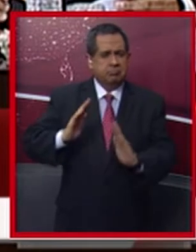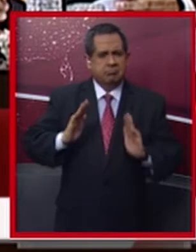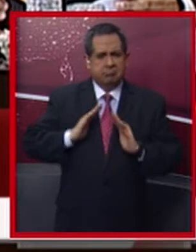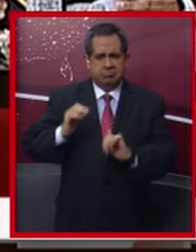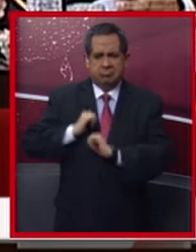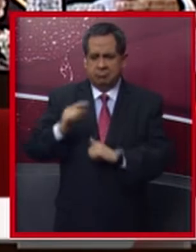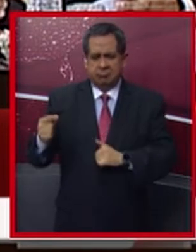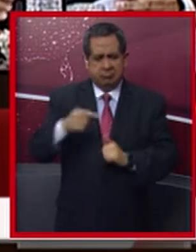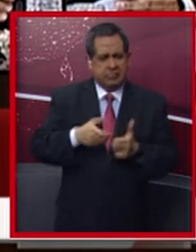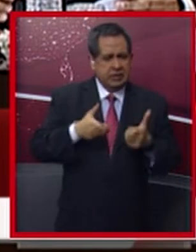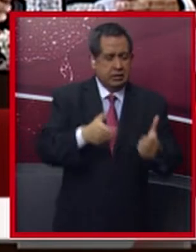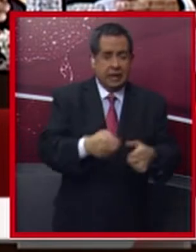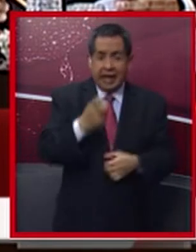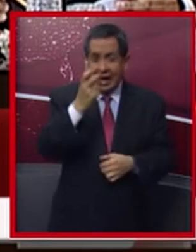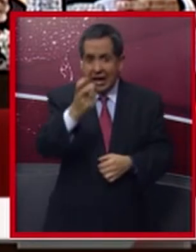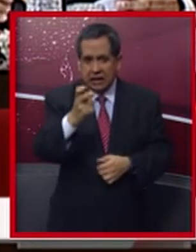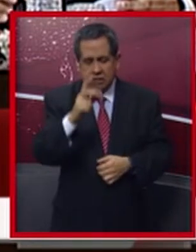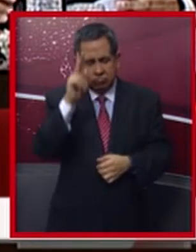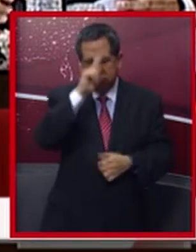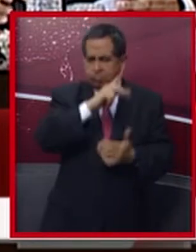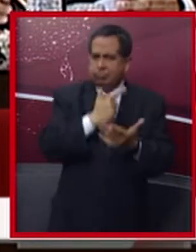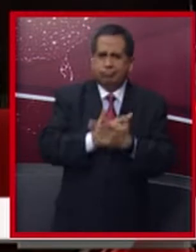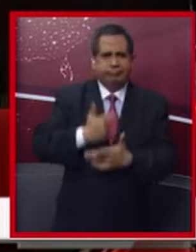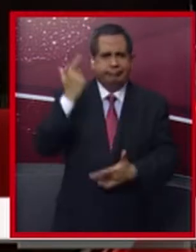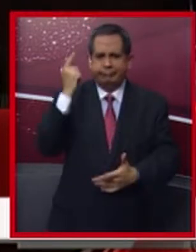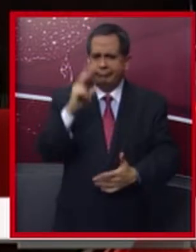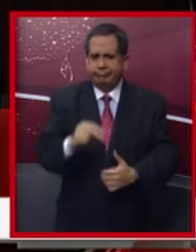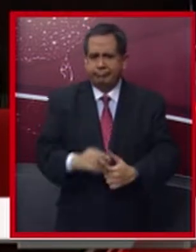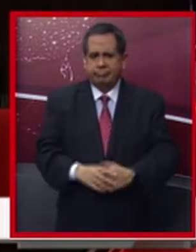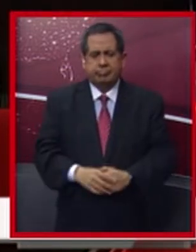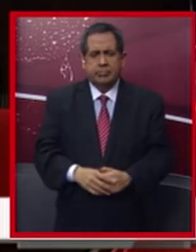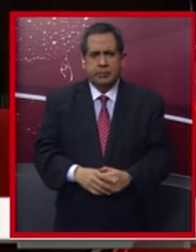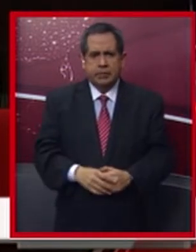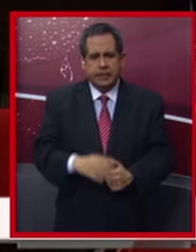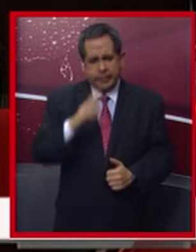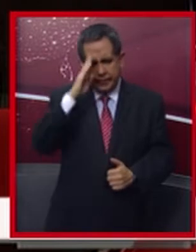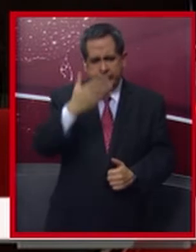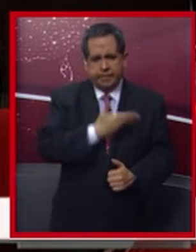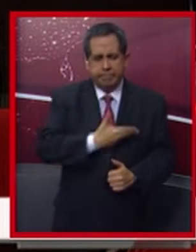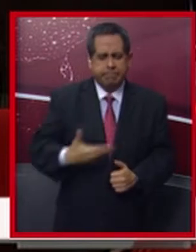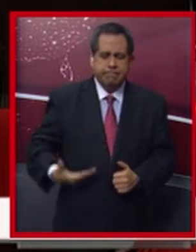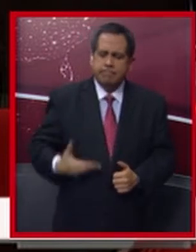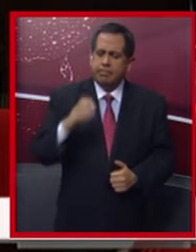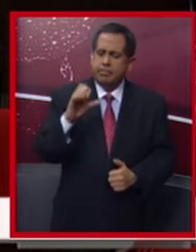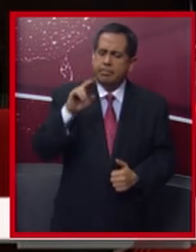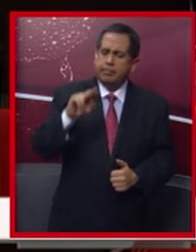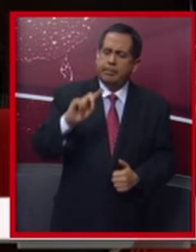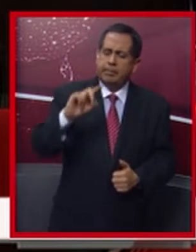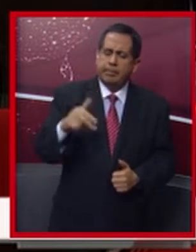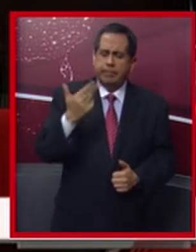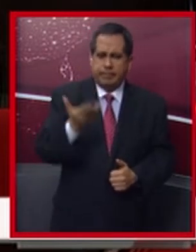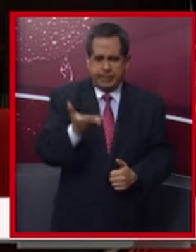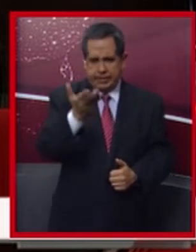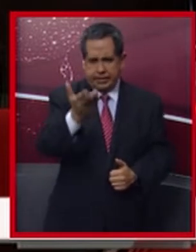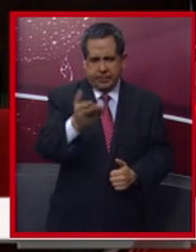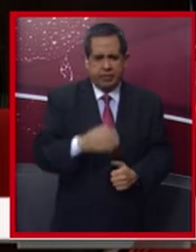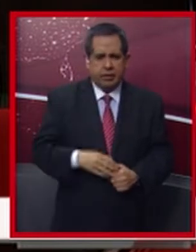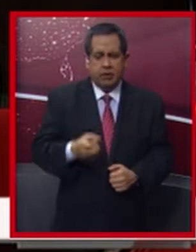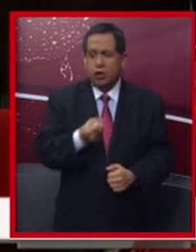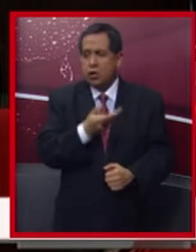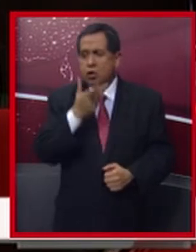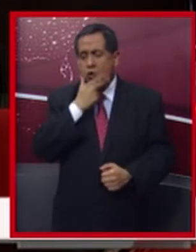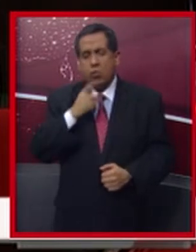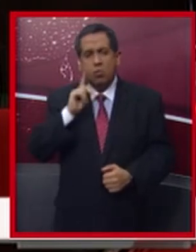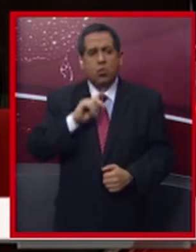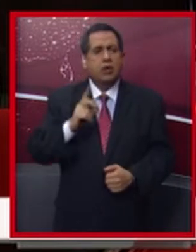calles. Eso nos parece muy grave. Señor presidente de la Comisión Nacional de Derechos Humanos, las y los